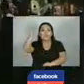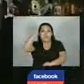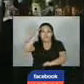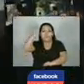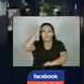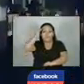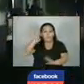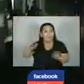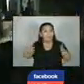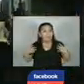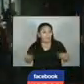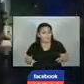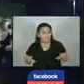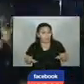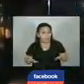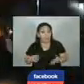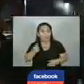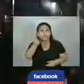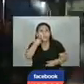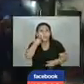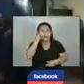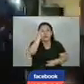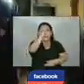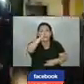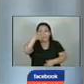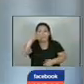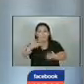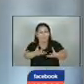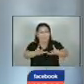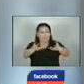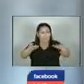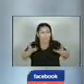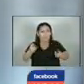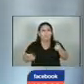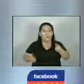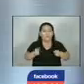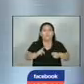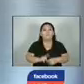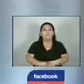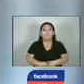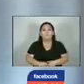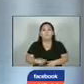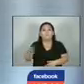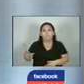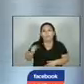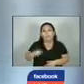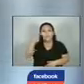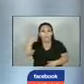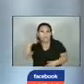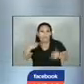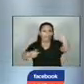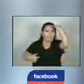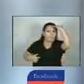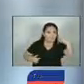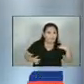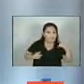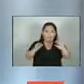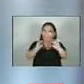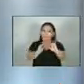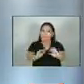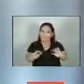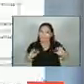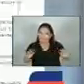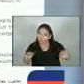principalmente las nacionalidades de estas personas eran los que venían hombres mujeres niños